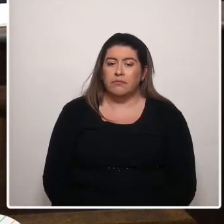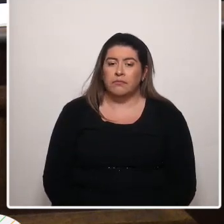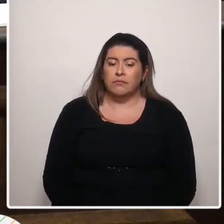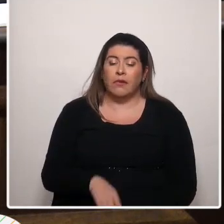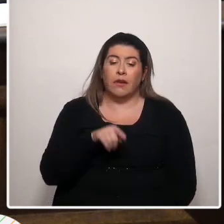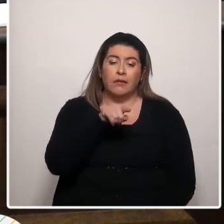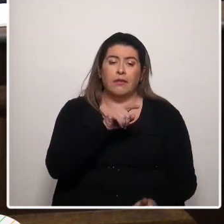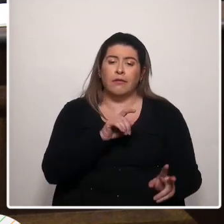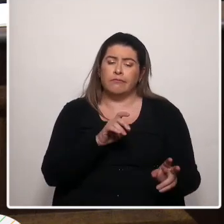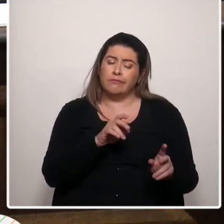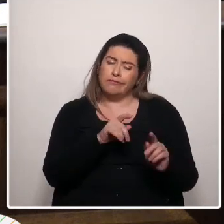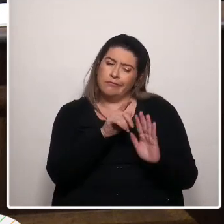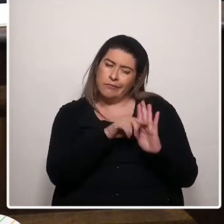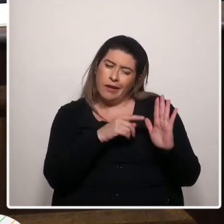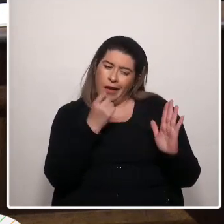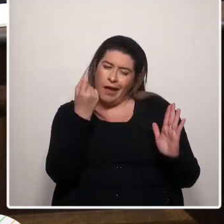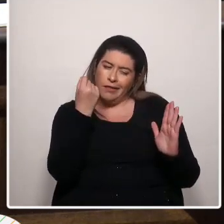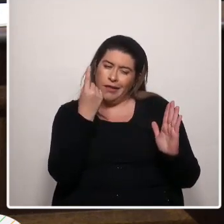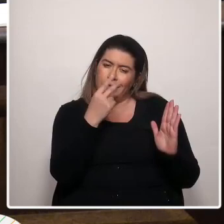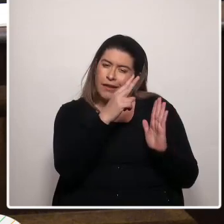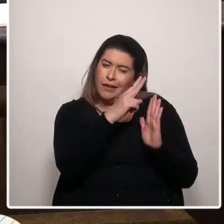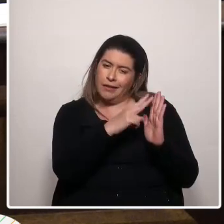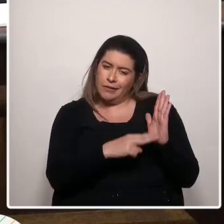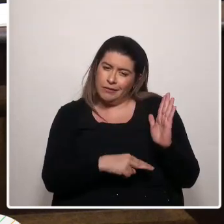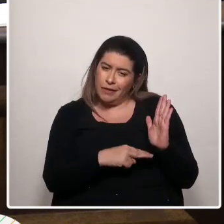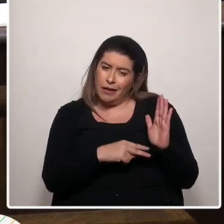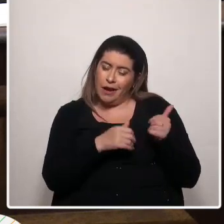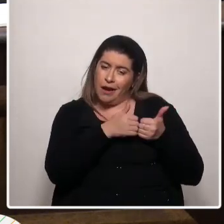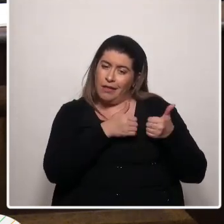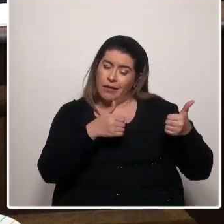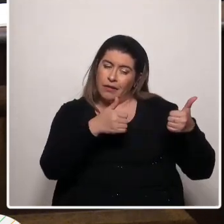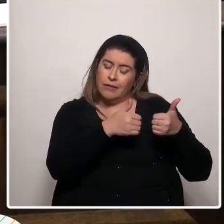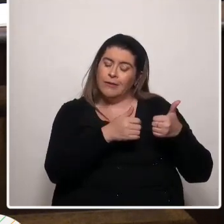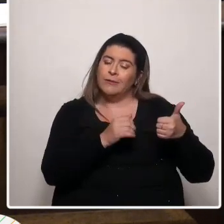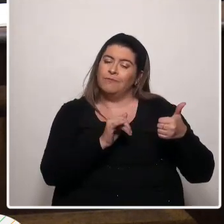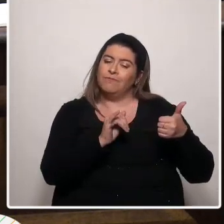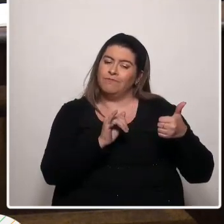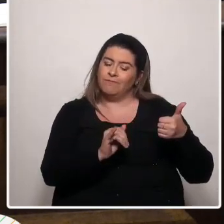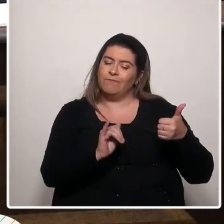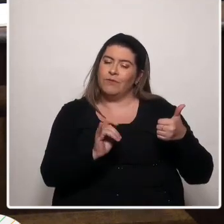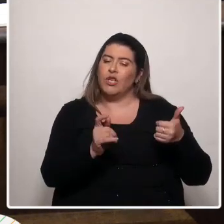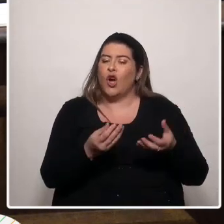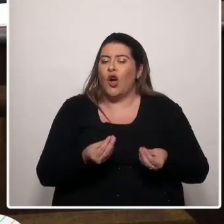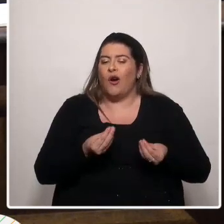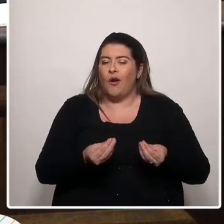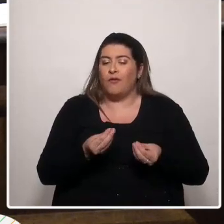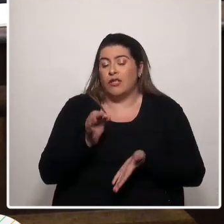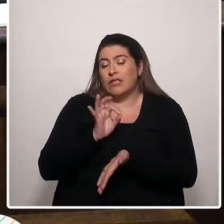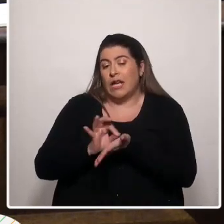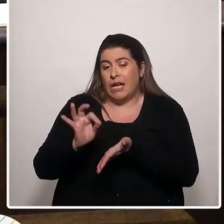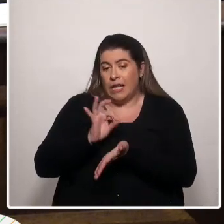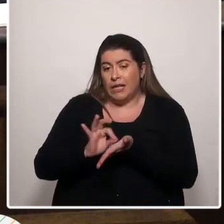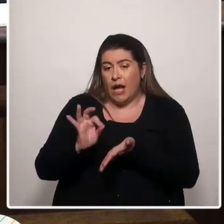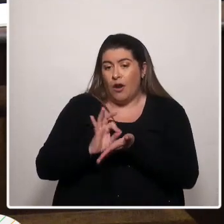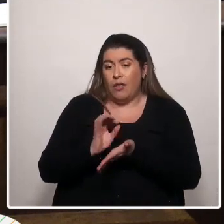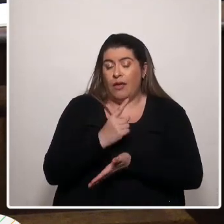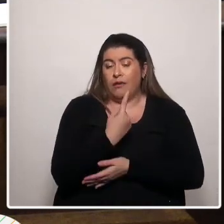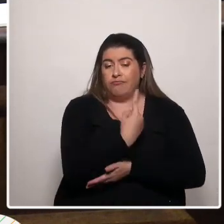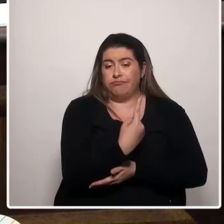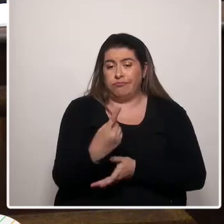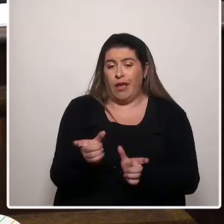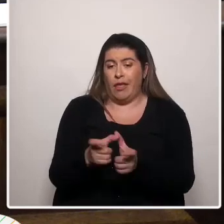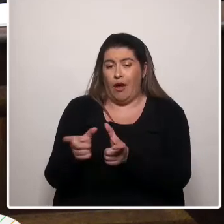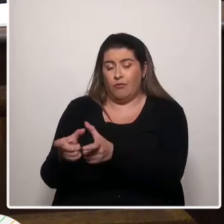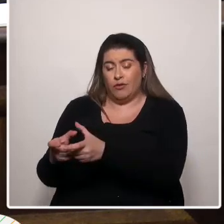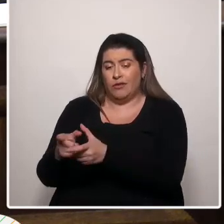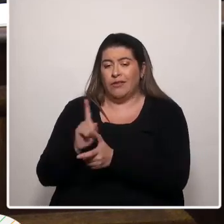que ver con la interpretación que hace la mesa, como bien dice el secretario, sí obviamente el secretario o secretaria que le corresponde a cada comisión cumple esa